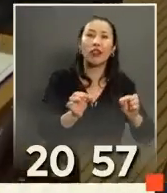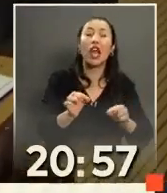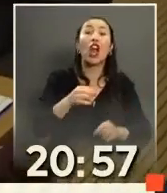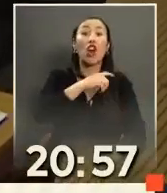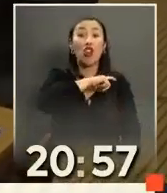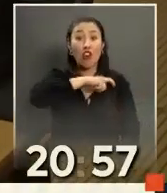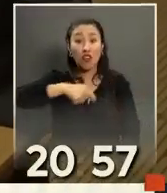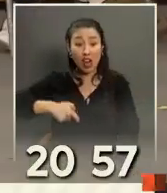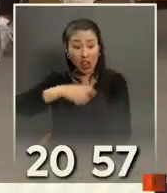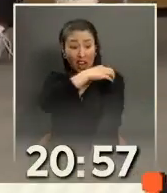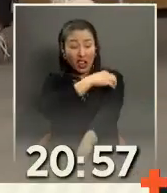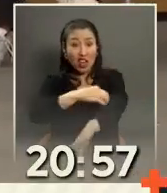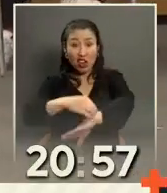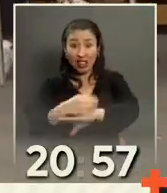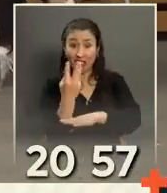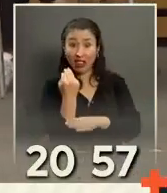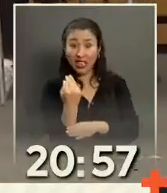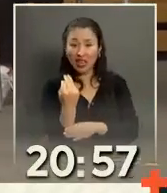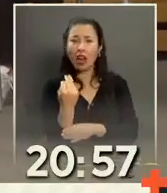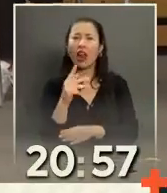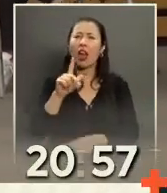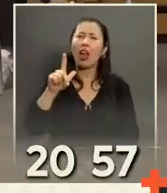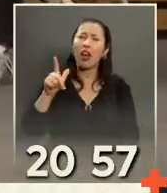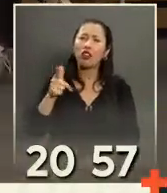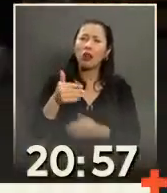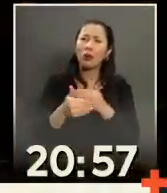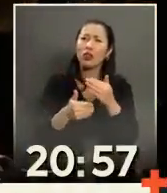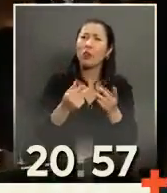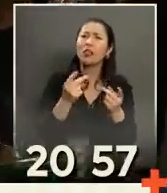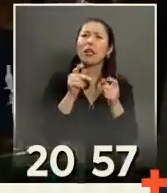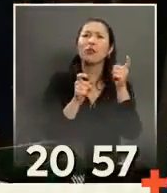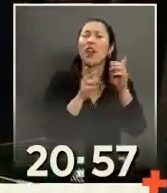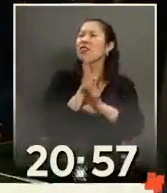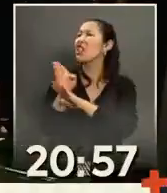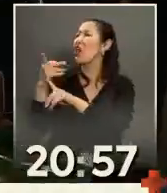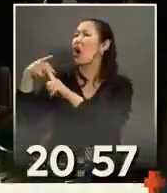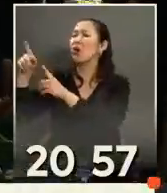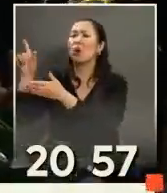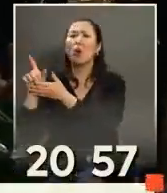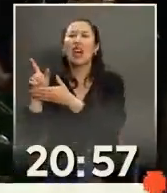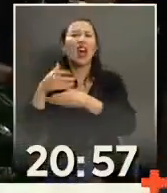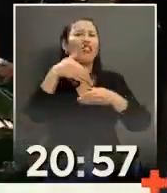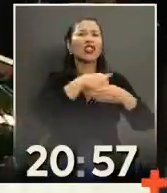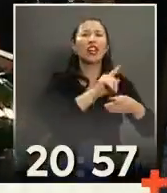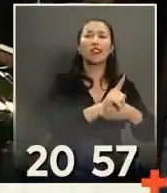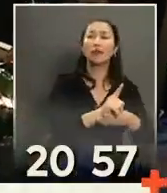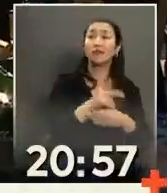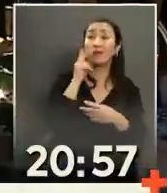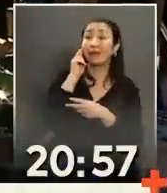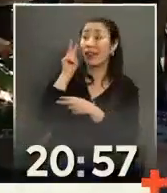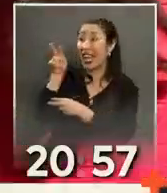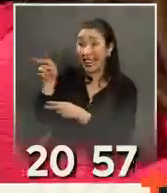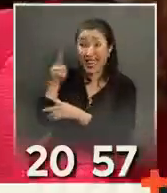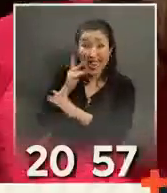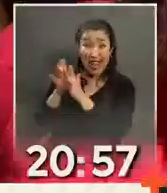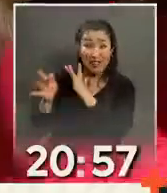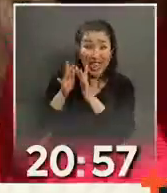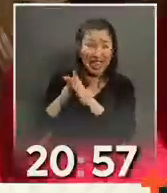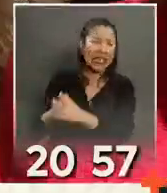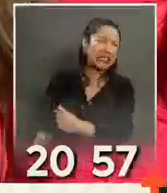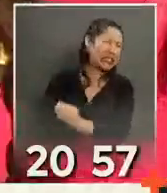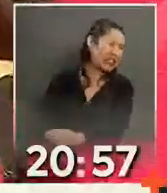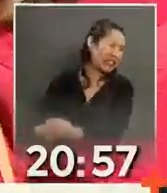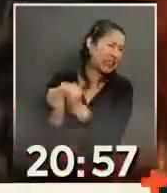fue lento. La gente parecía estar en otros lados. Por acá no se podía ni caminar. Ferias llenas,